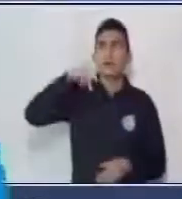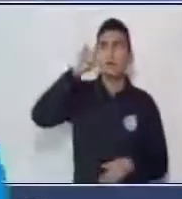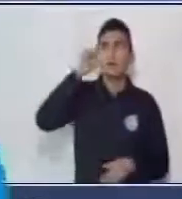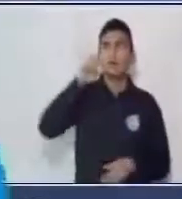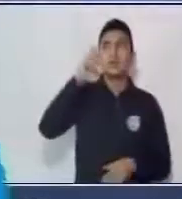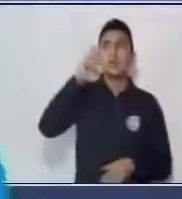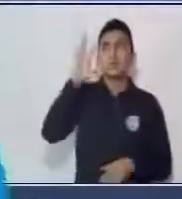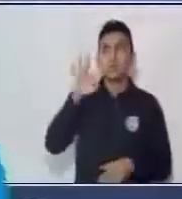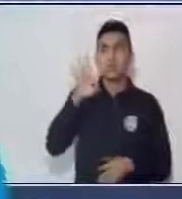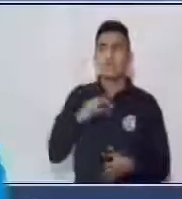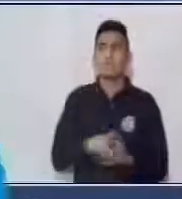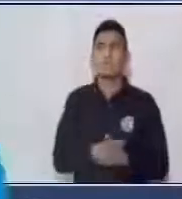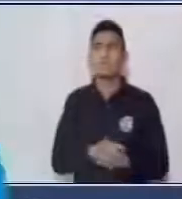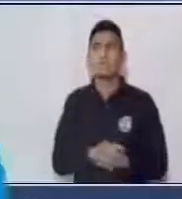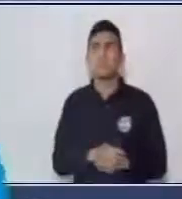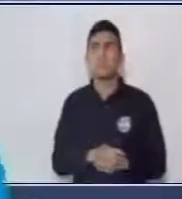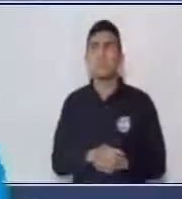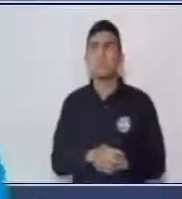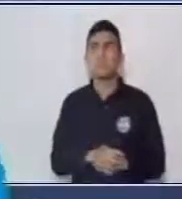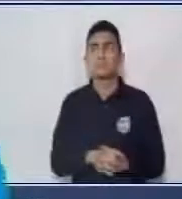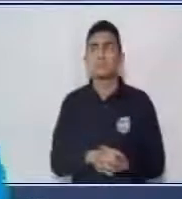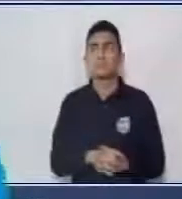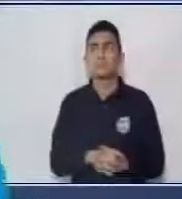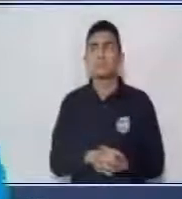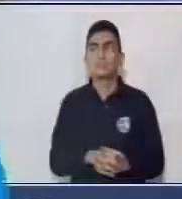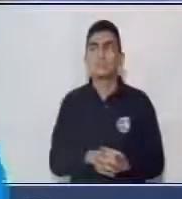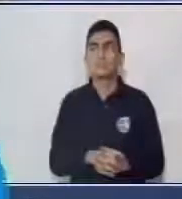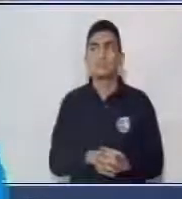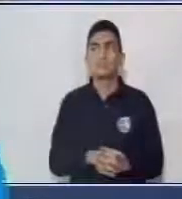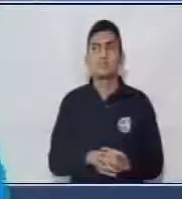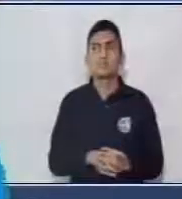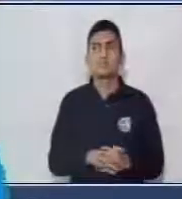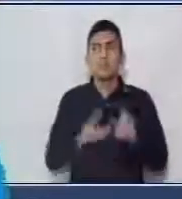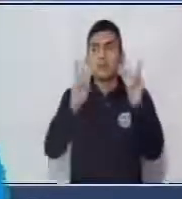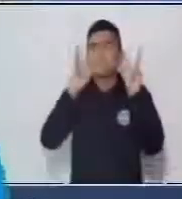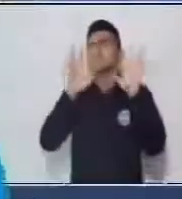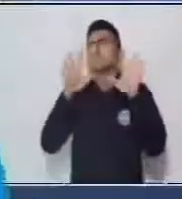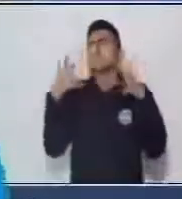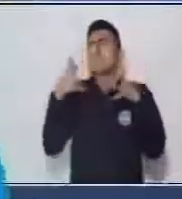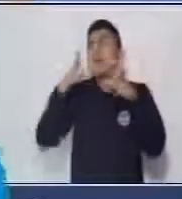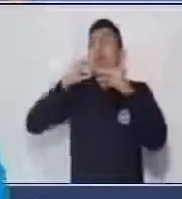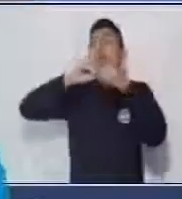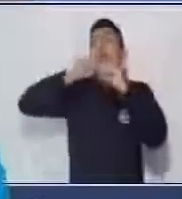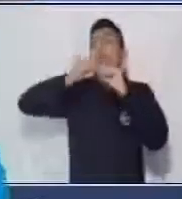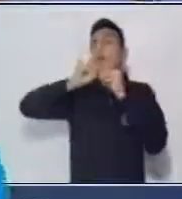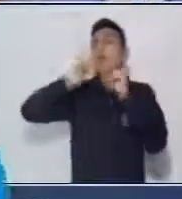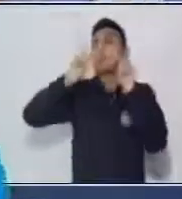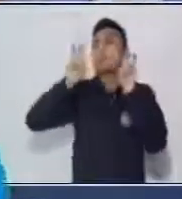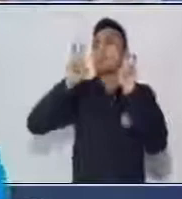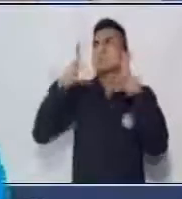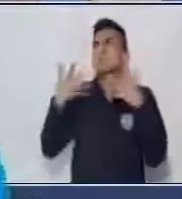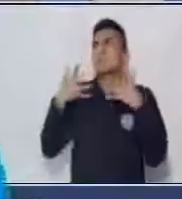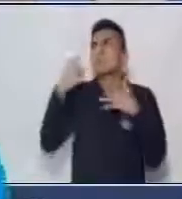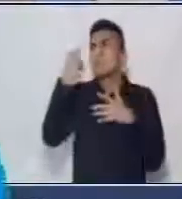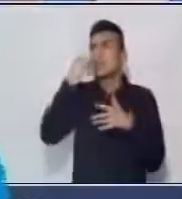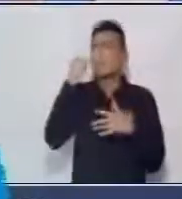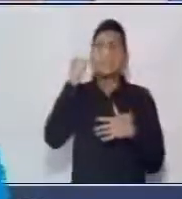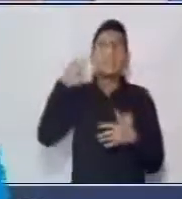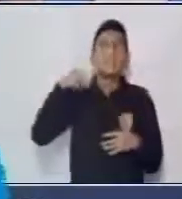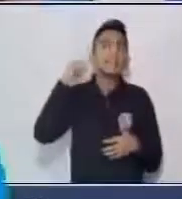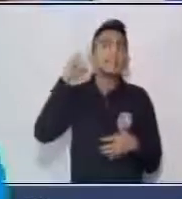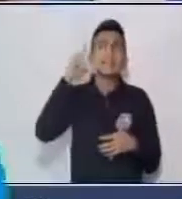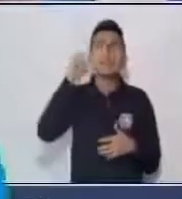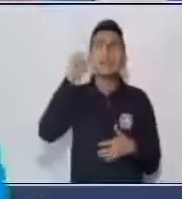nos ayude ahí con el muñequito, que no se nos caiga un poquito. Si hablamos de número, estamos hablando de singular y